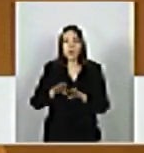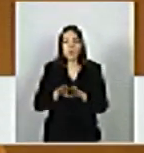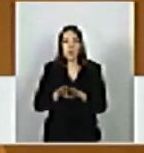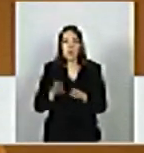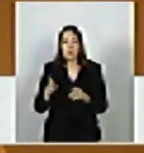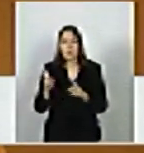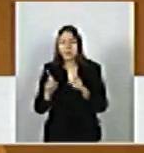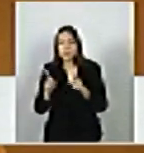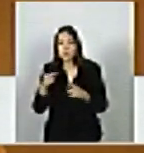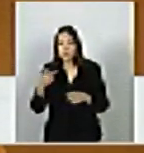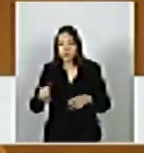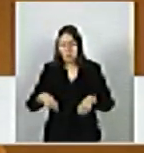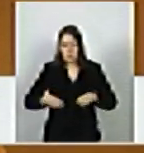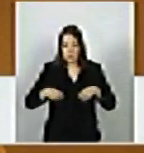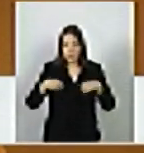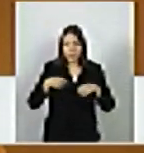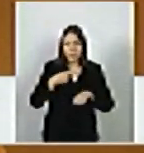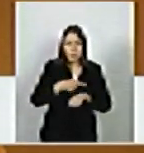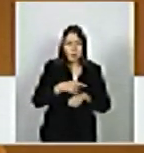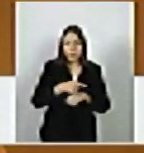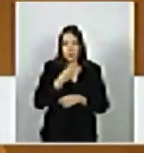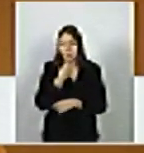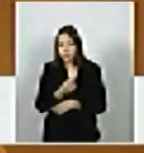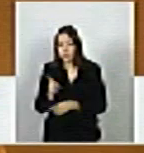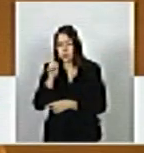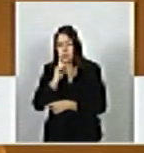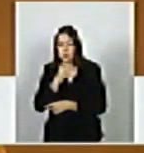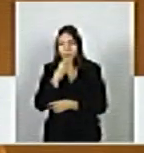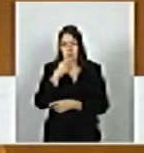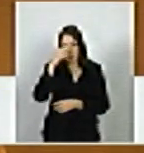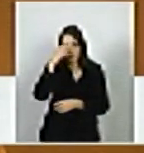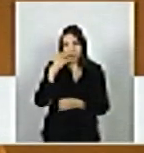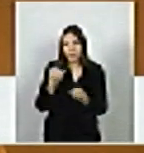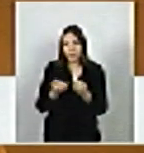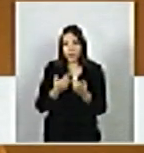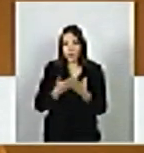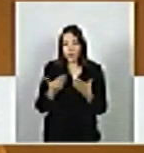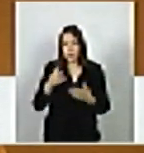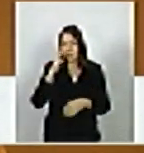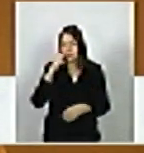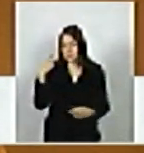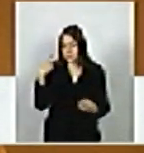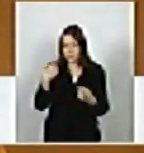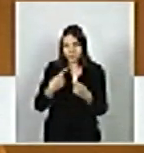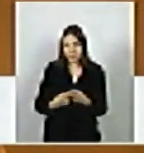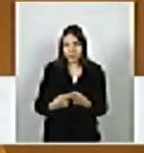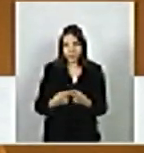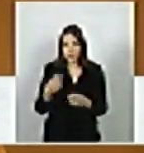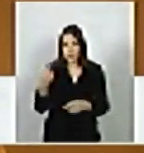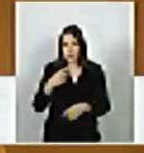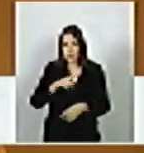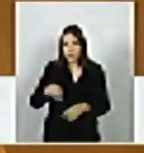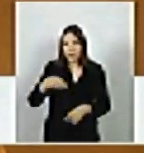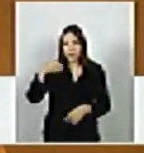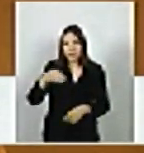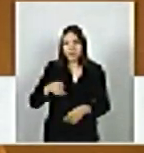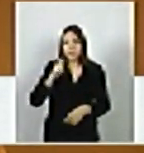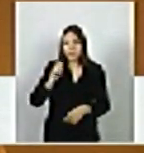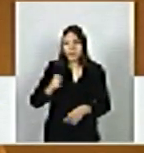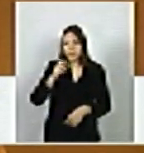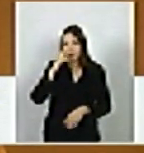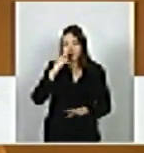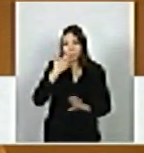resume en lo que estamos viendo hasta el día de hoy. Es indispensable que se asuman los costos de